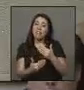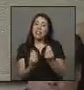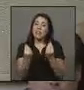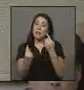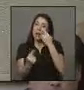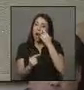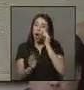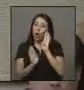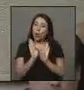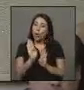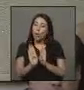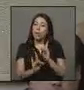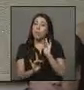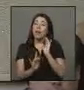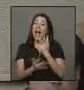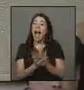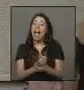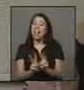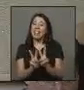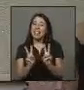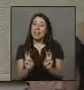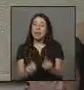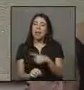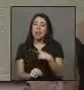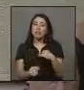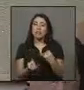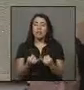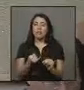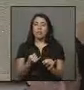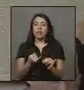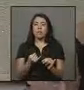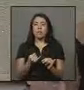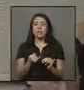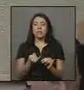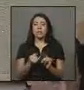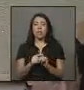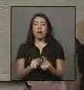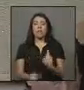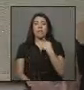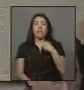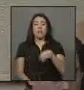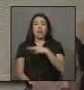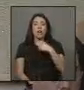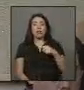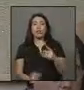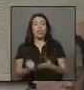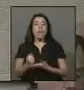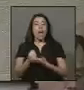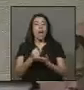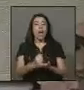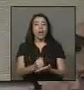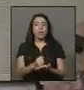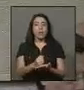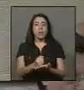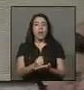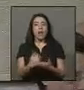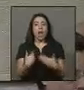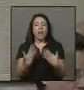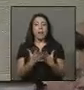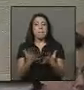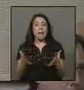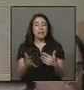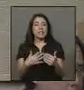pero tener cuidado porque hay materias en que nosotros vamos a terminar disparándonos en los pies, en buen chileno, y que no van a contribuir quizás a crear mayores